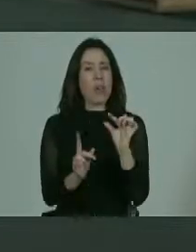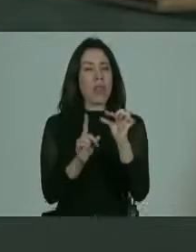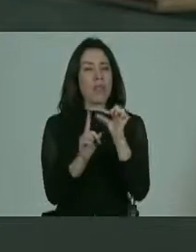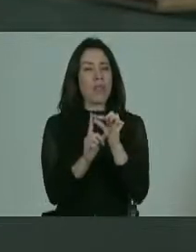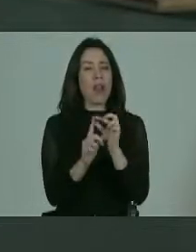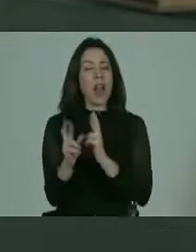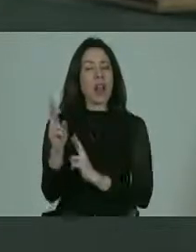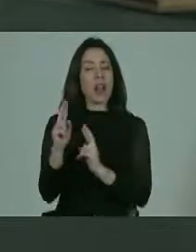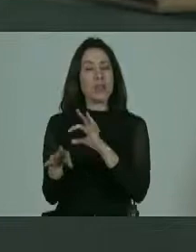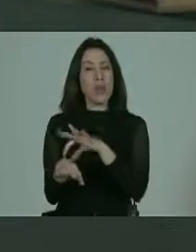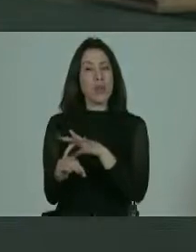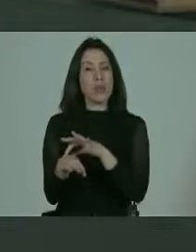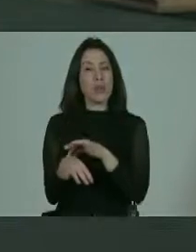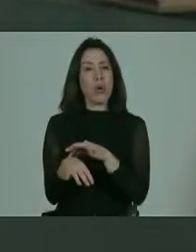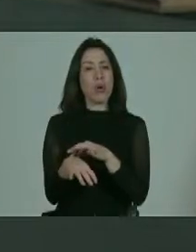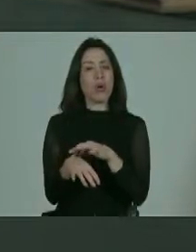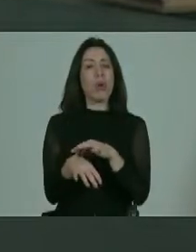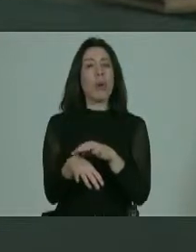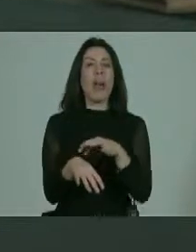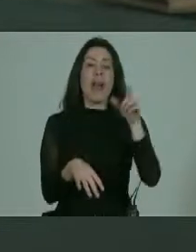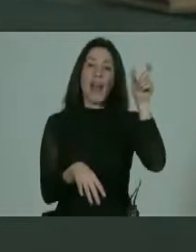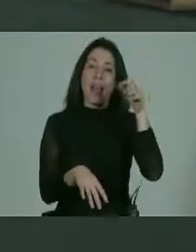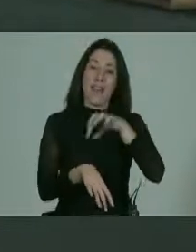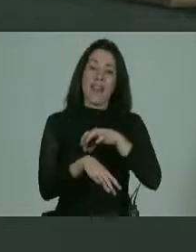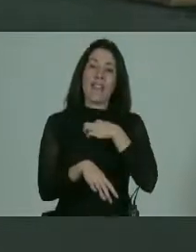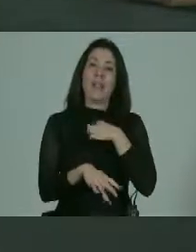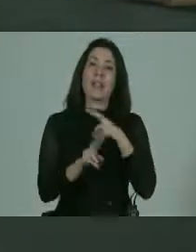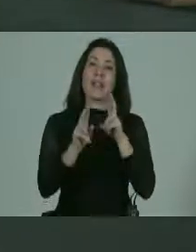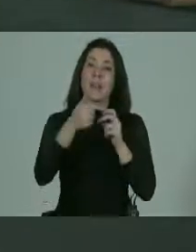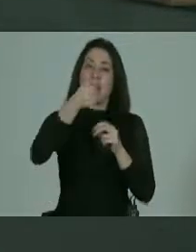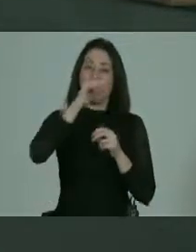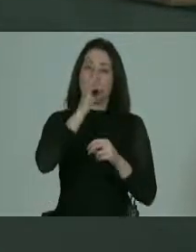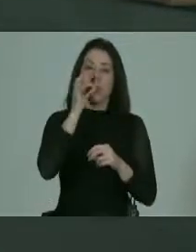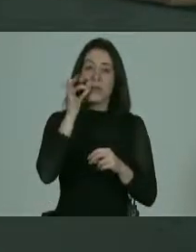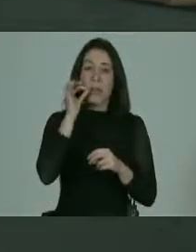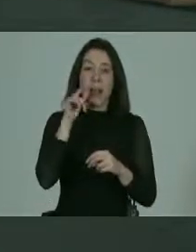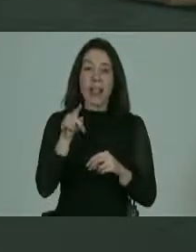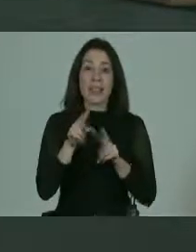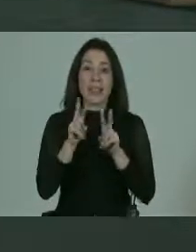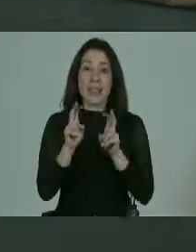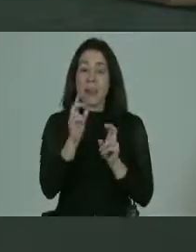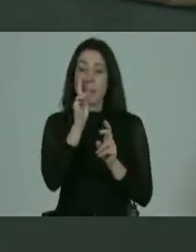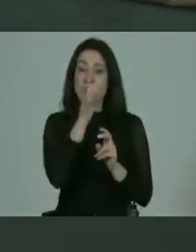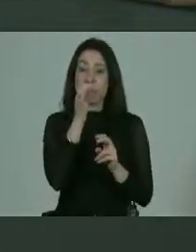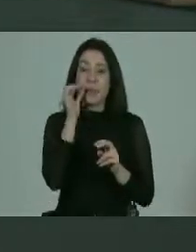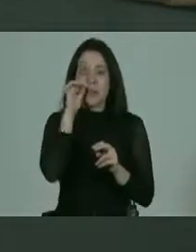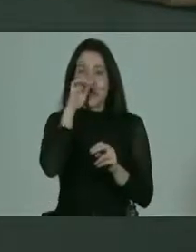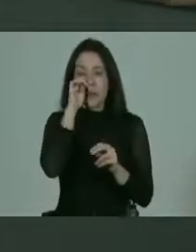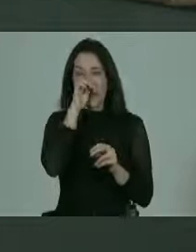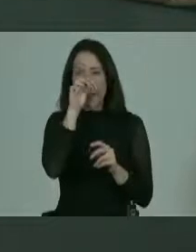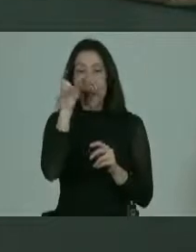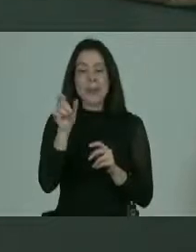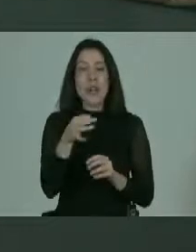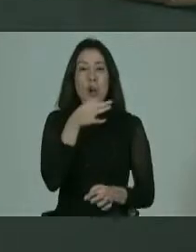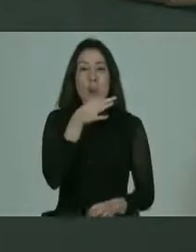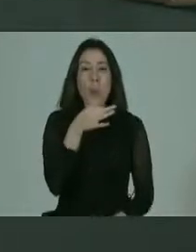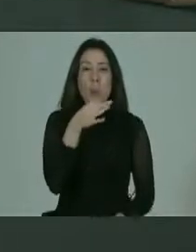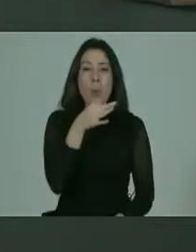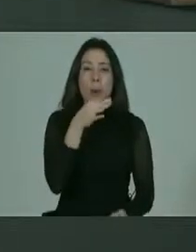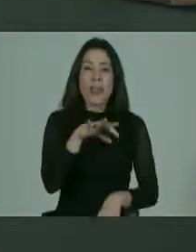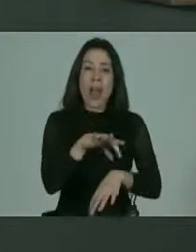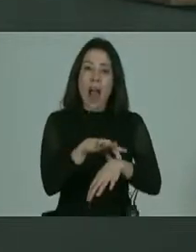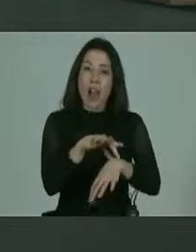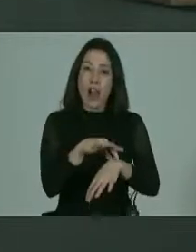relación médico-paciente basada en la confidencia esto sería la confidencia y lo que el paciente cuenta al